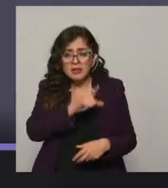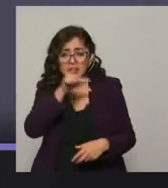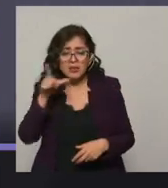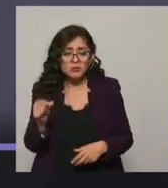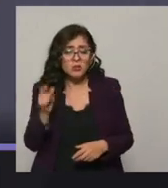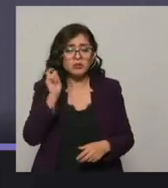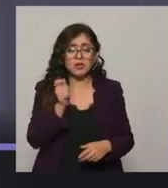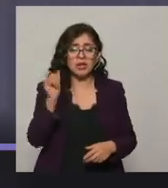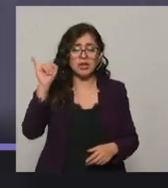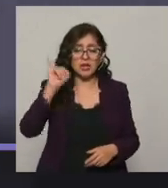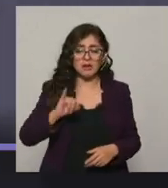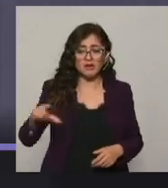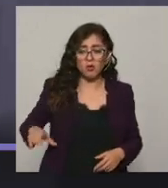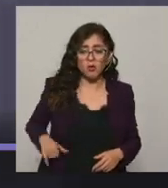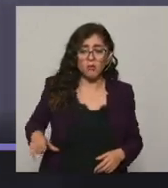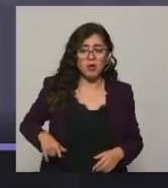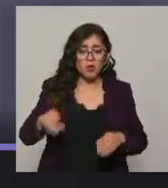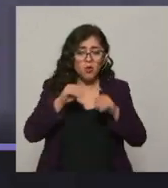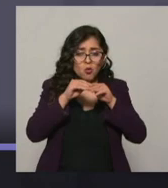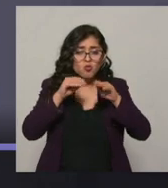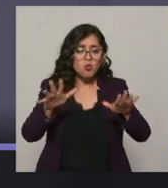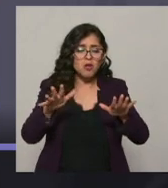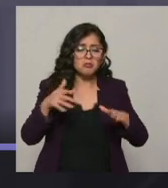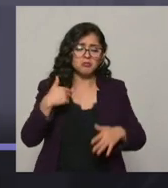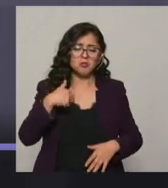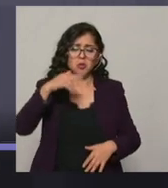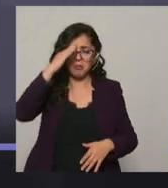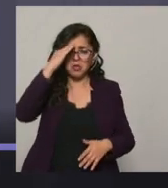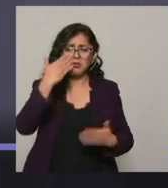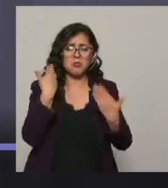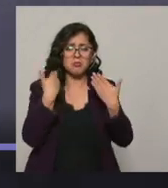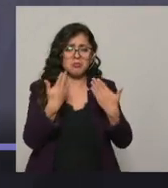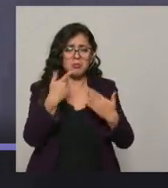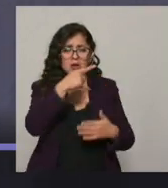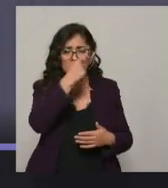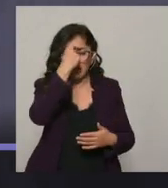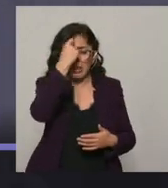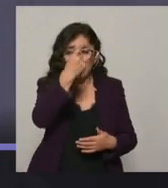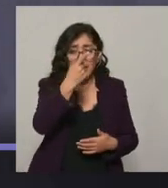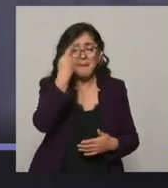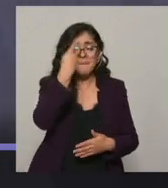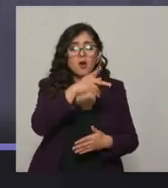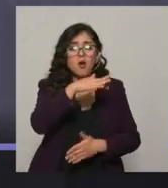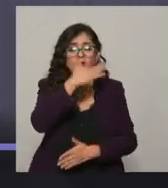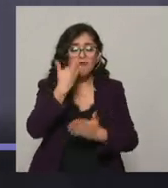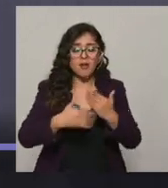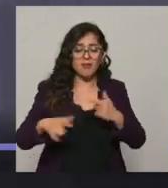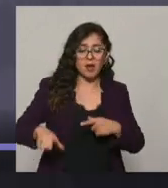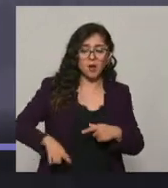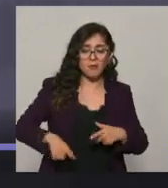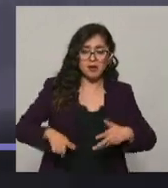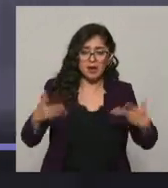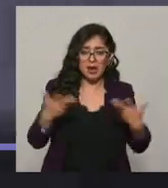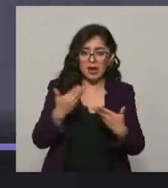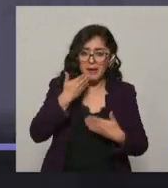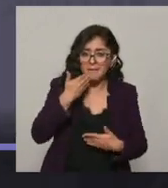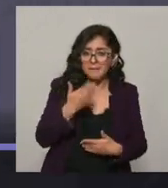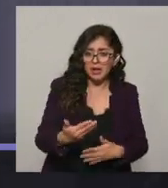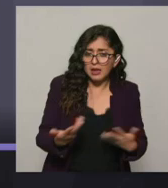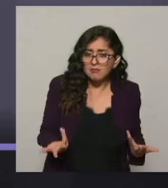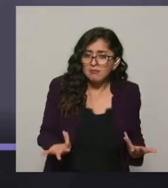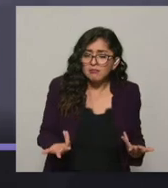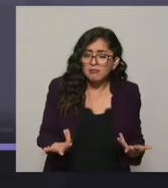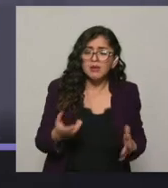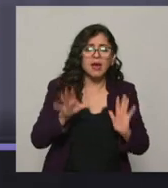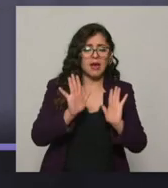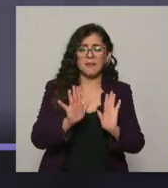presenta ayer la jefa de gobierno, me parece que hay buenas intenciones y creo que no siempre se ejecutan bien. En el sentido de que,